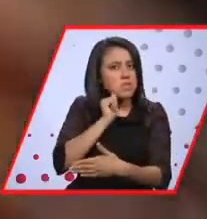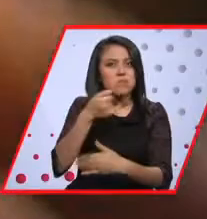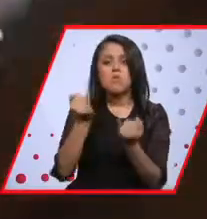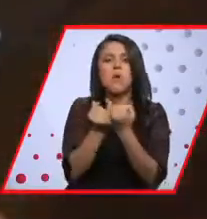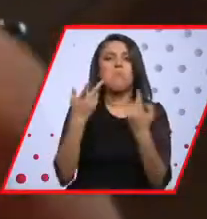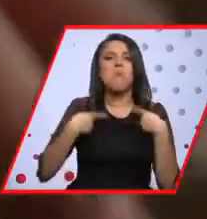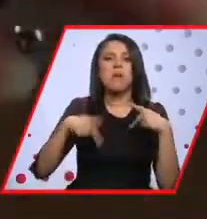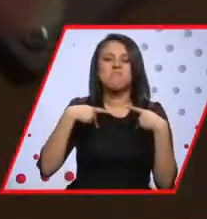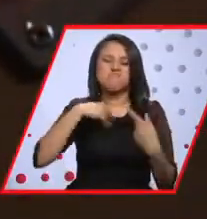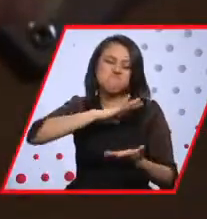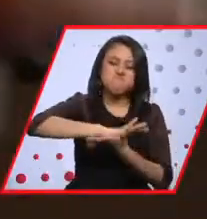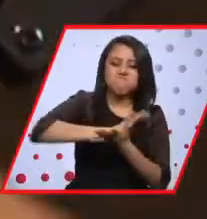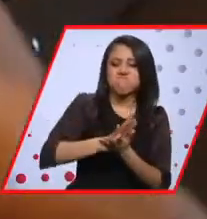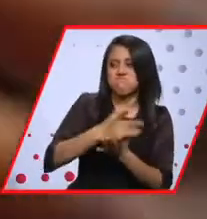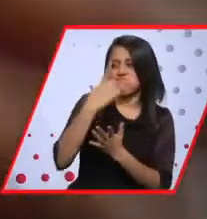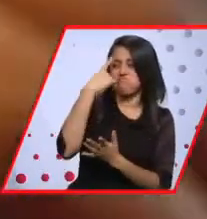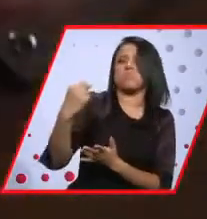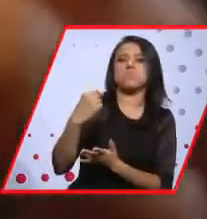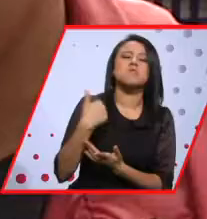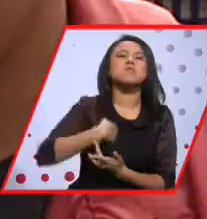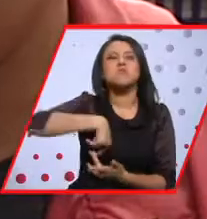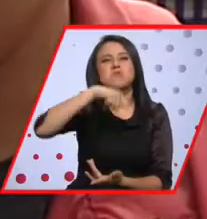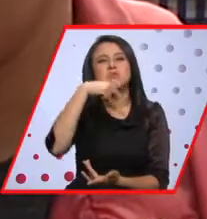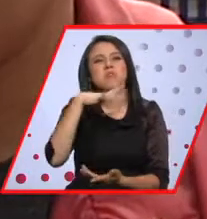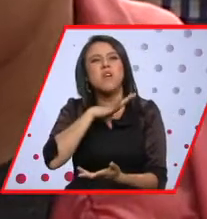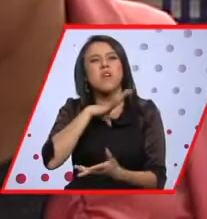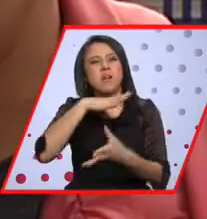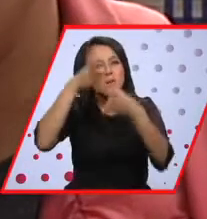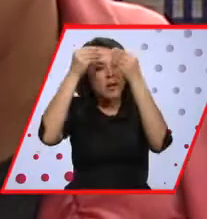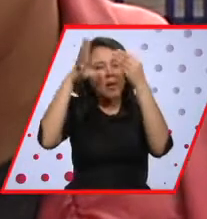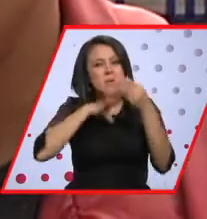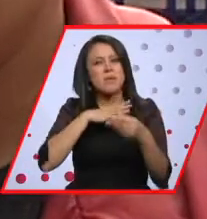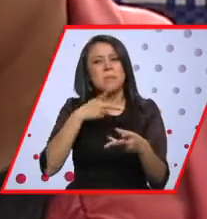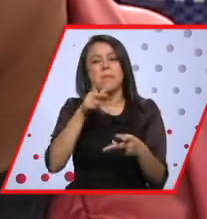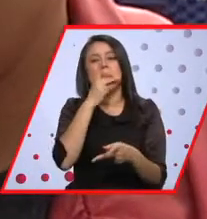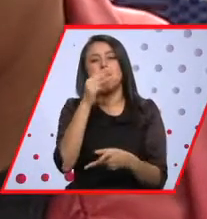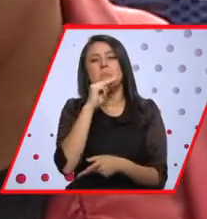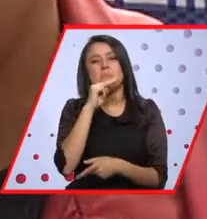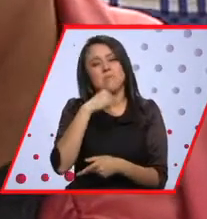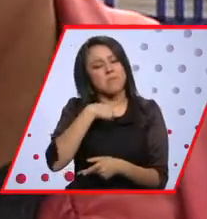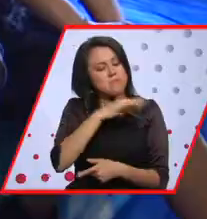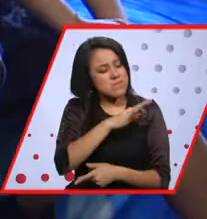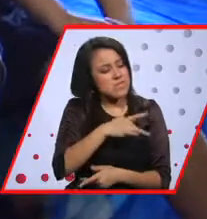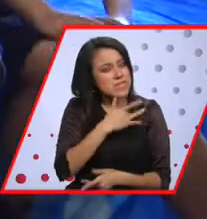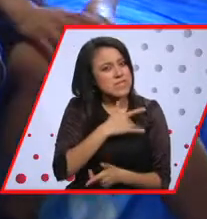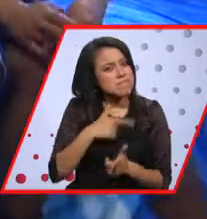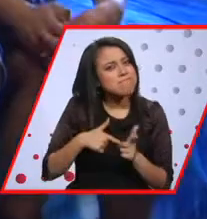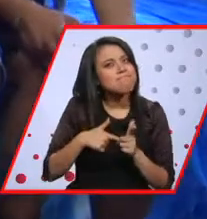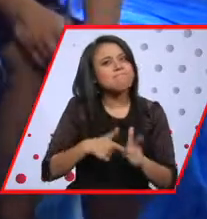discrimina, pero aprendí que mis padres me enseñaron a ser fuerte,